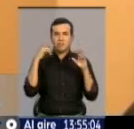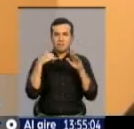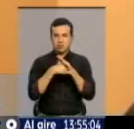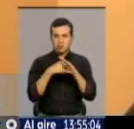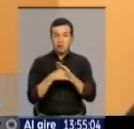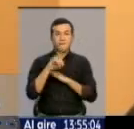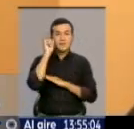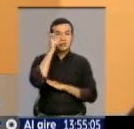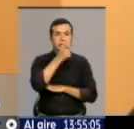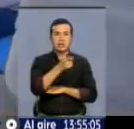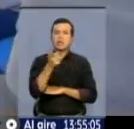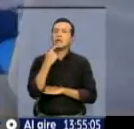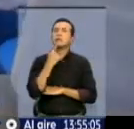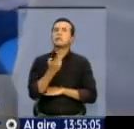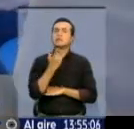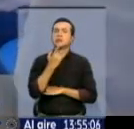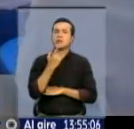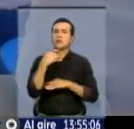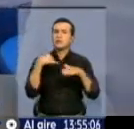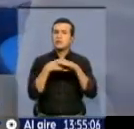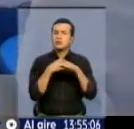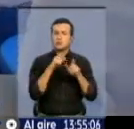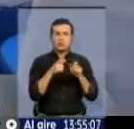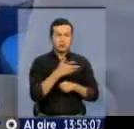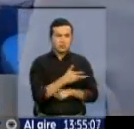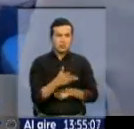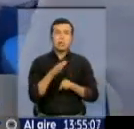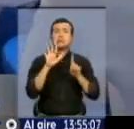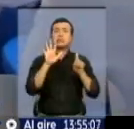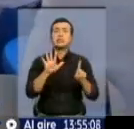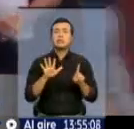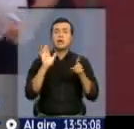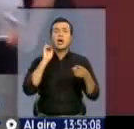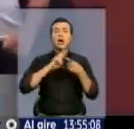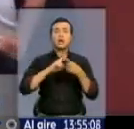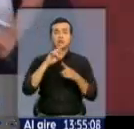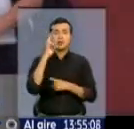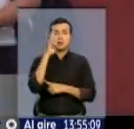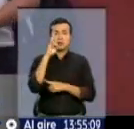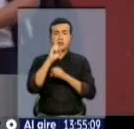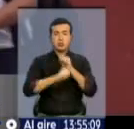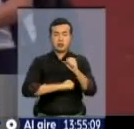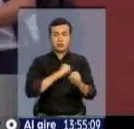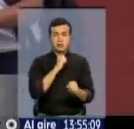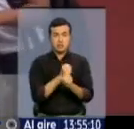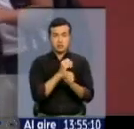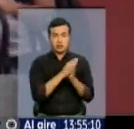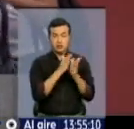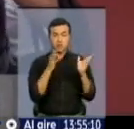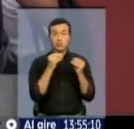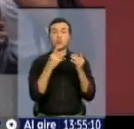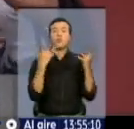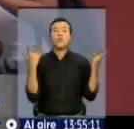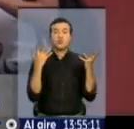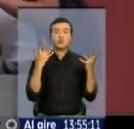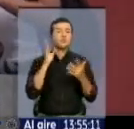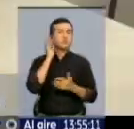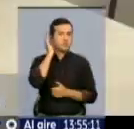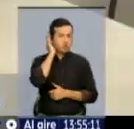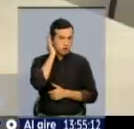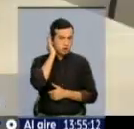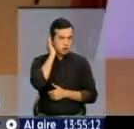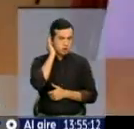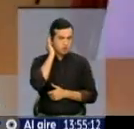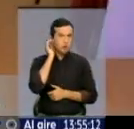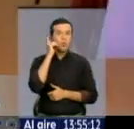maneja la Fiscalía de Napo, las presuntas víctimas van desde los 6 años hasta los 17 años de edad, en su mayoría de género femenino.